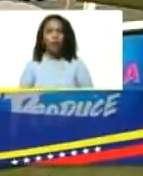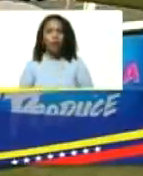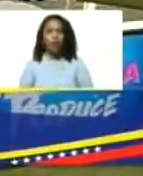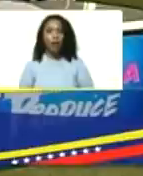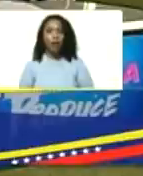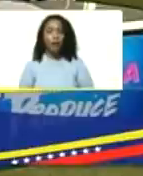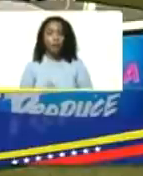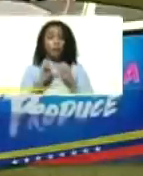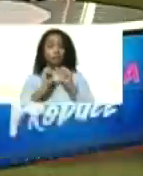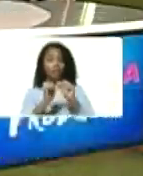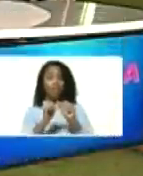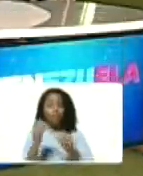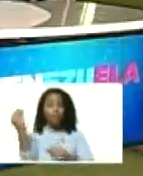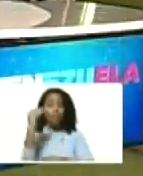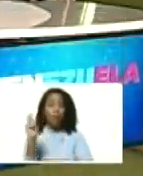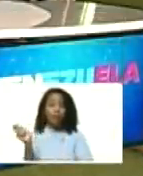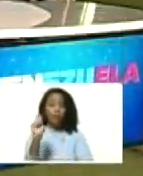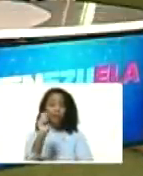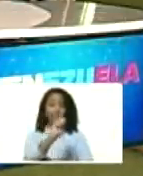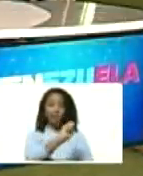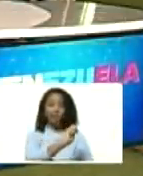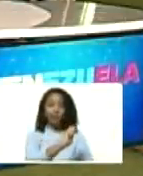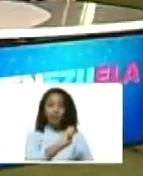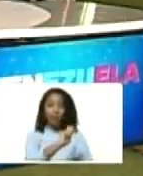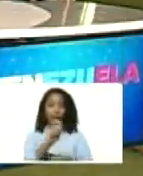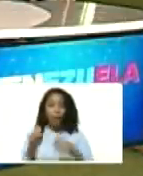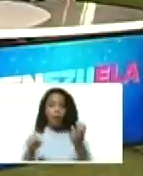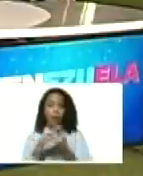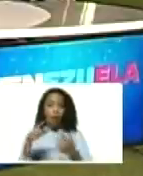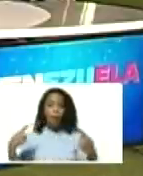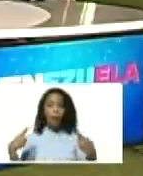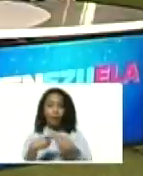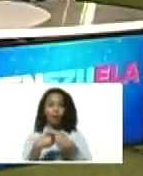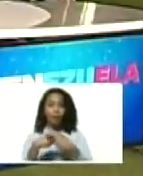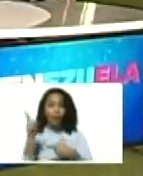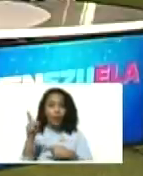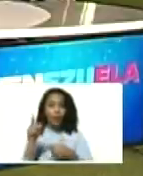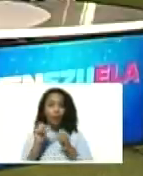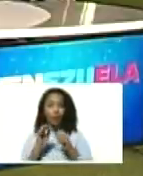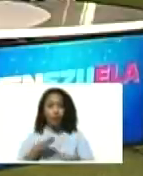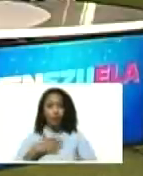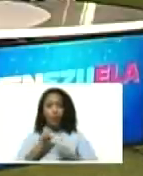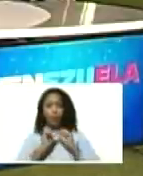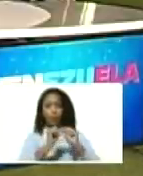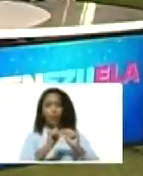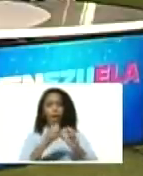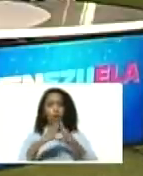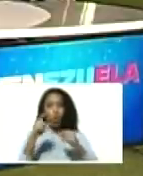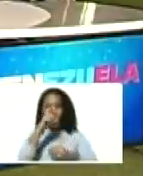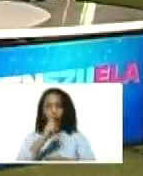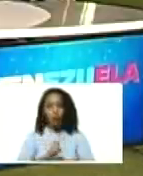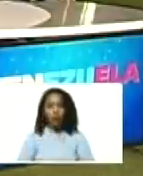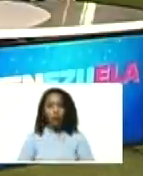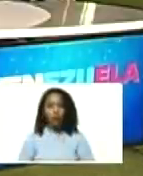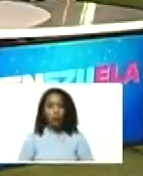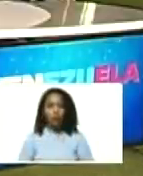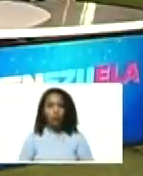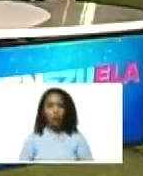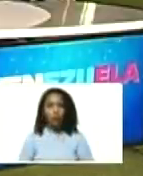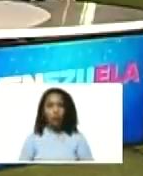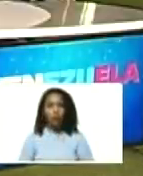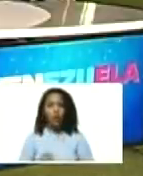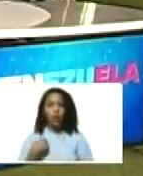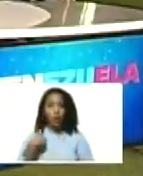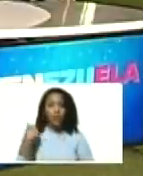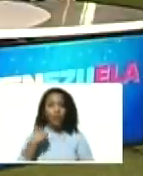se va a mantener por más meses hay quienes piensan que se puede mantener todo el año y yo